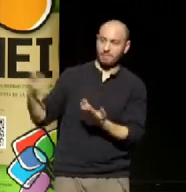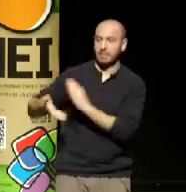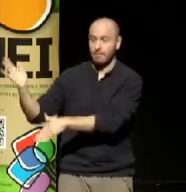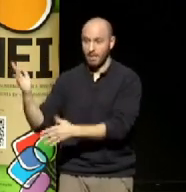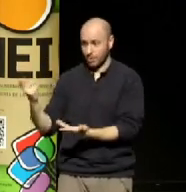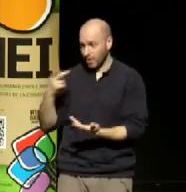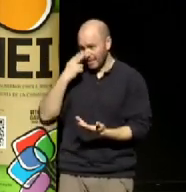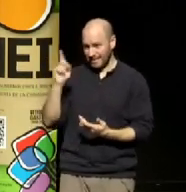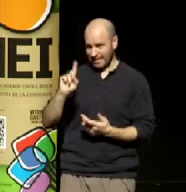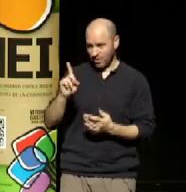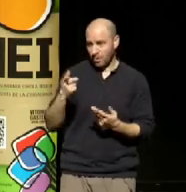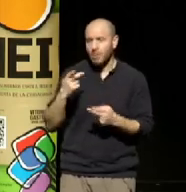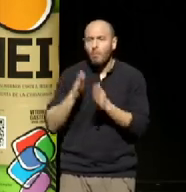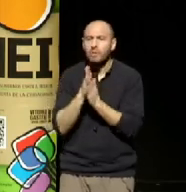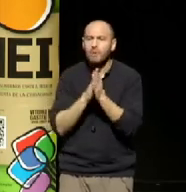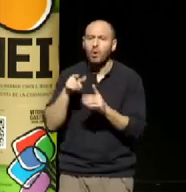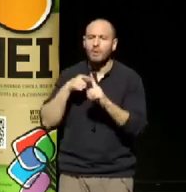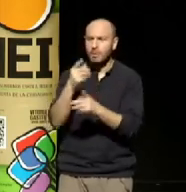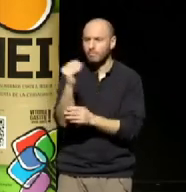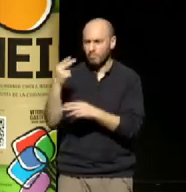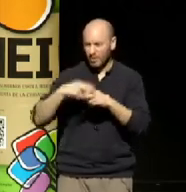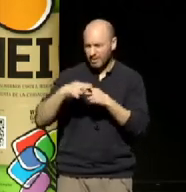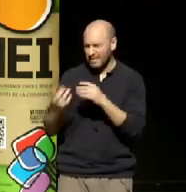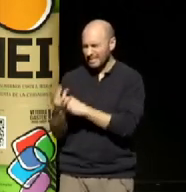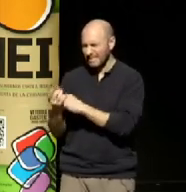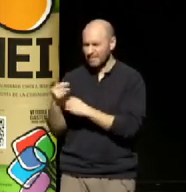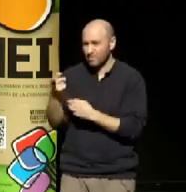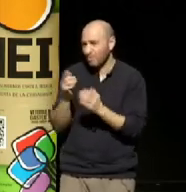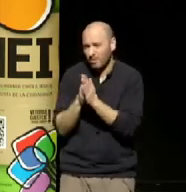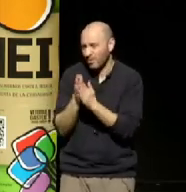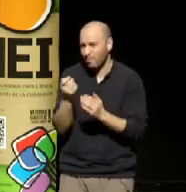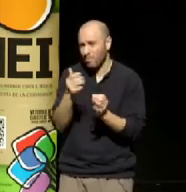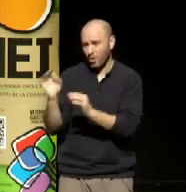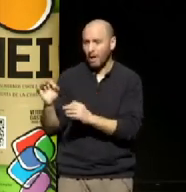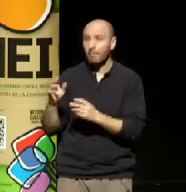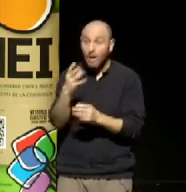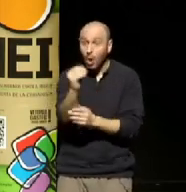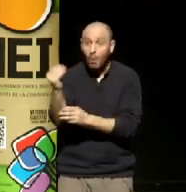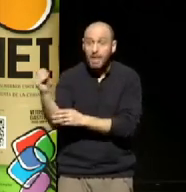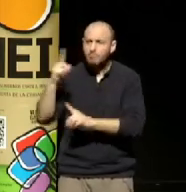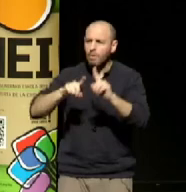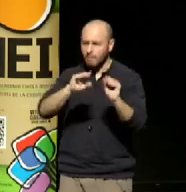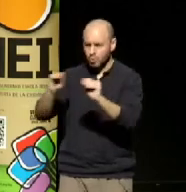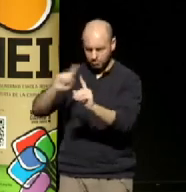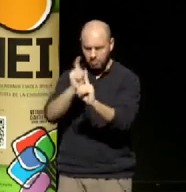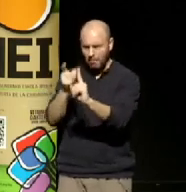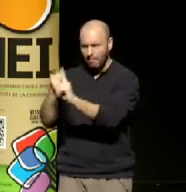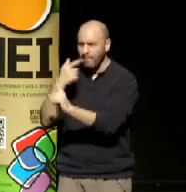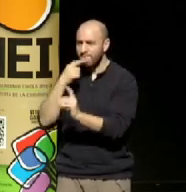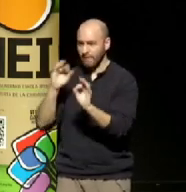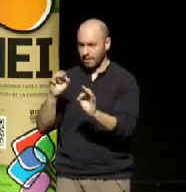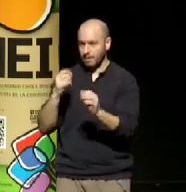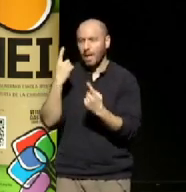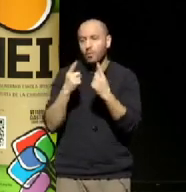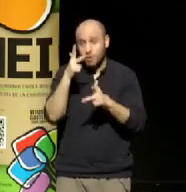políticos son escasos, pero sí que es verdad que tenemos identificados muy claros los frentes y los problemas que tiene la juventud. Algunos no aplican a Euskadi, otros